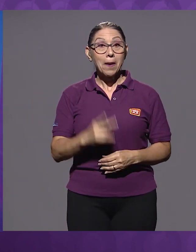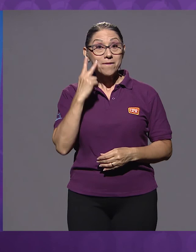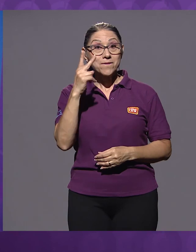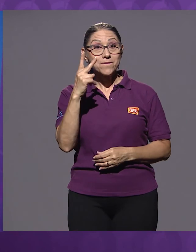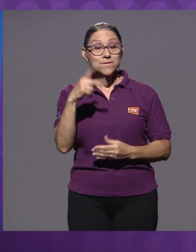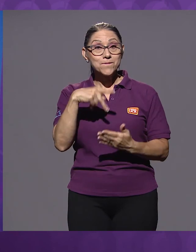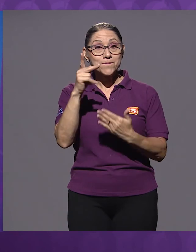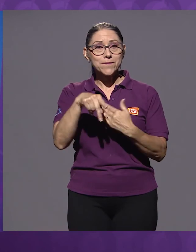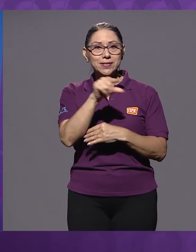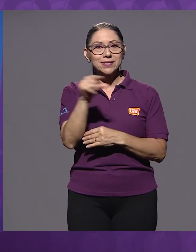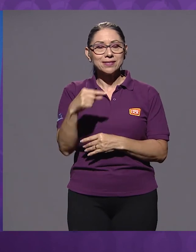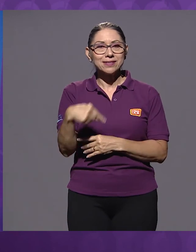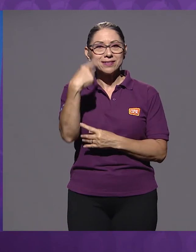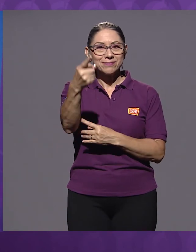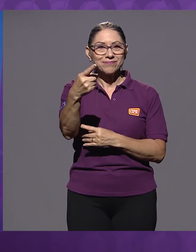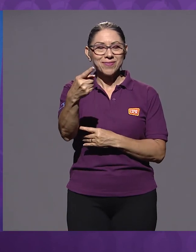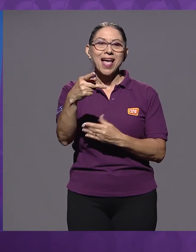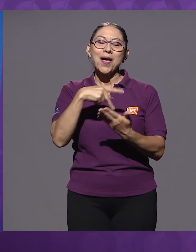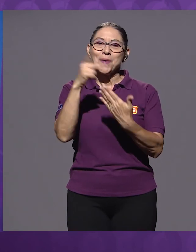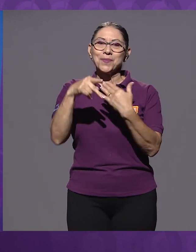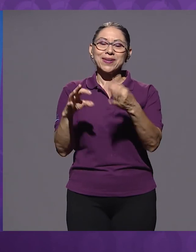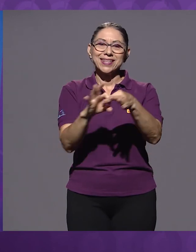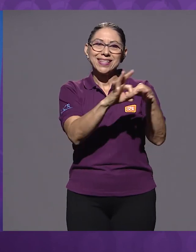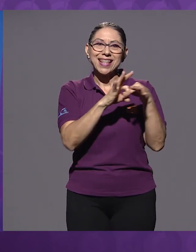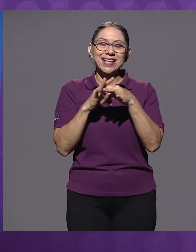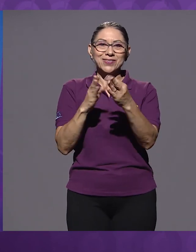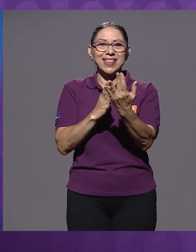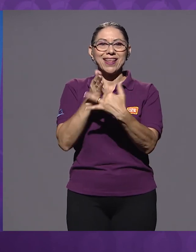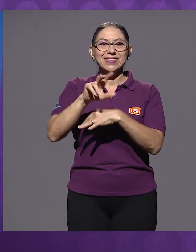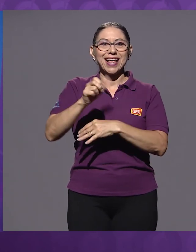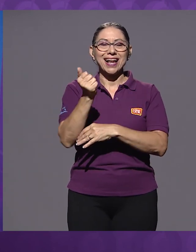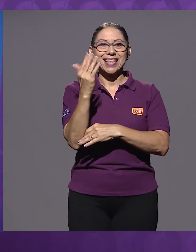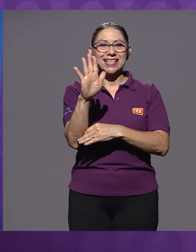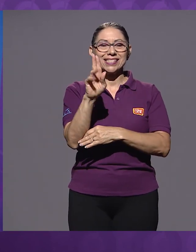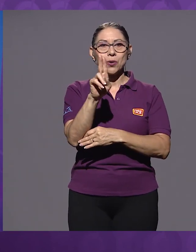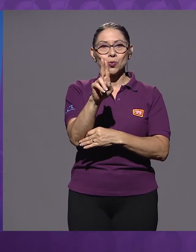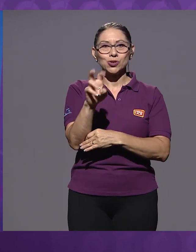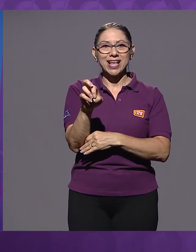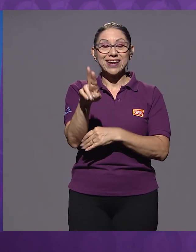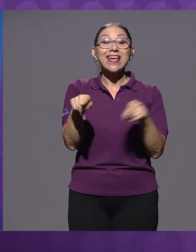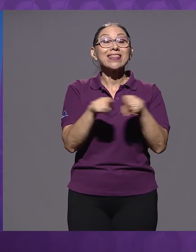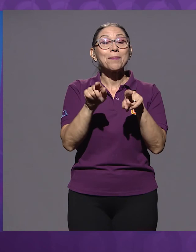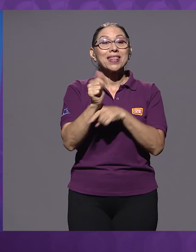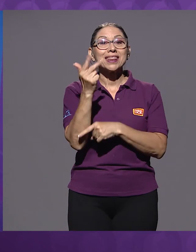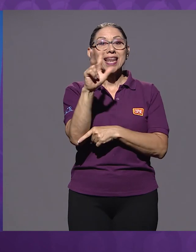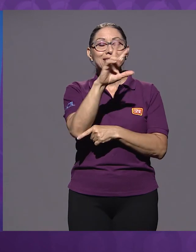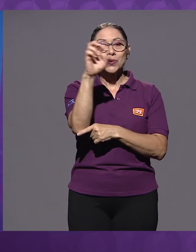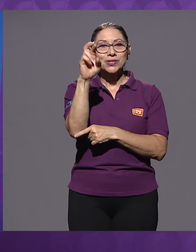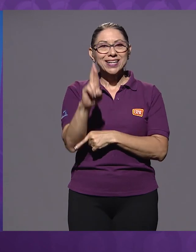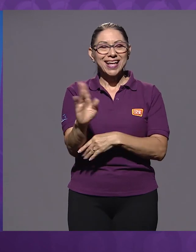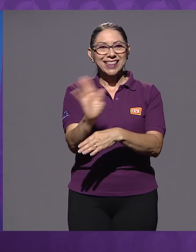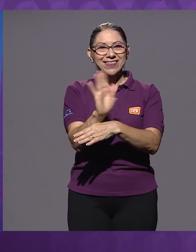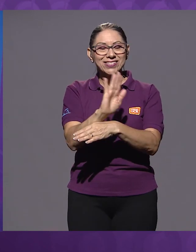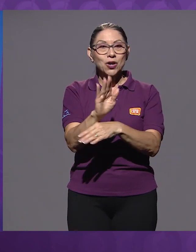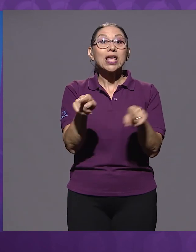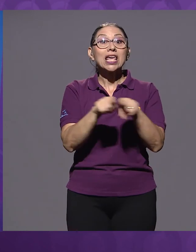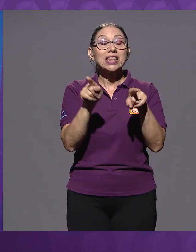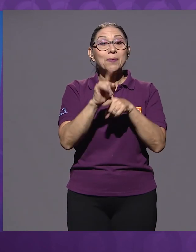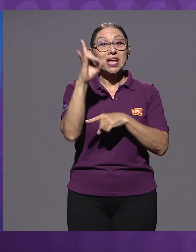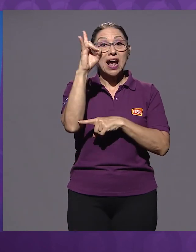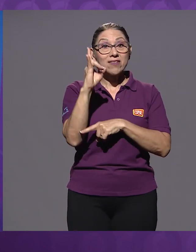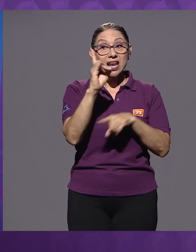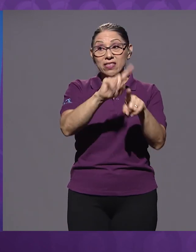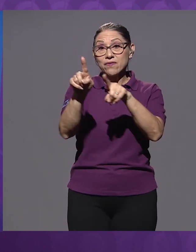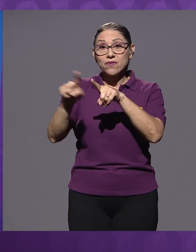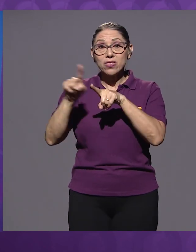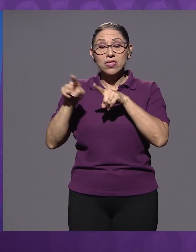Acompáñenos la próxima semana con una nueva edición de Nexos a través de Canal 15 UCR, también en 13 Costa Rica Televisión y en la señal de